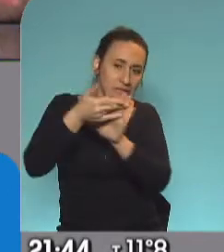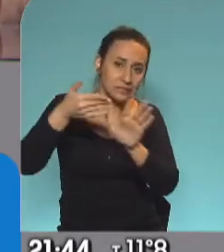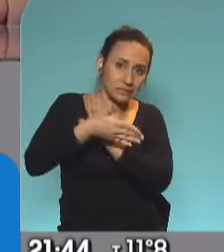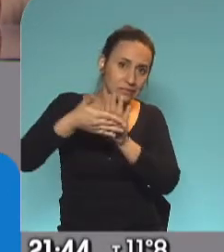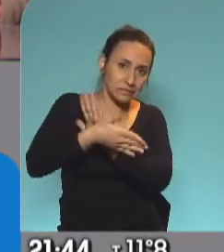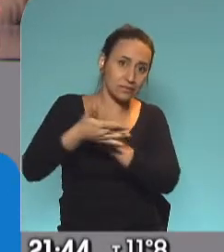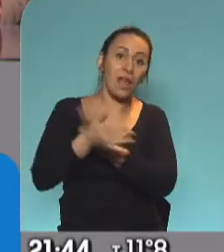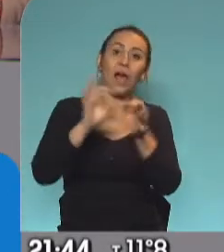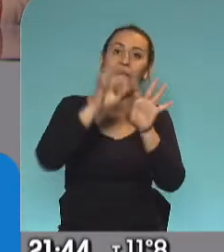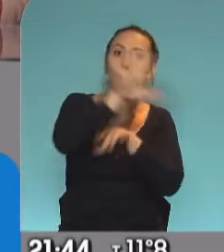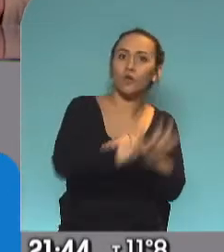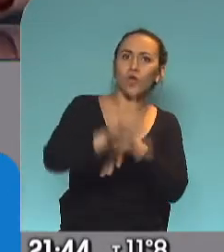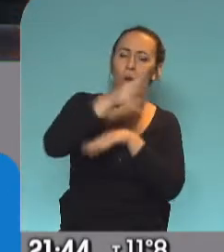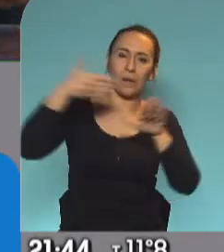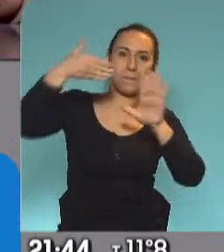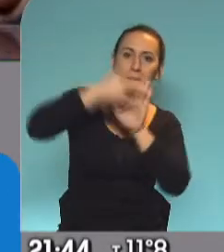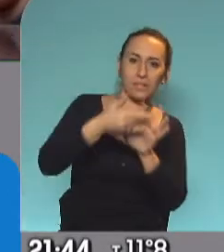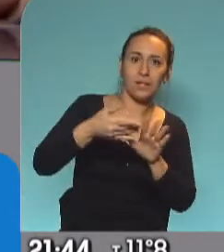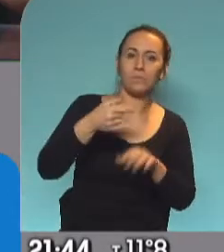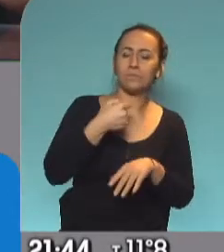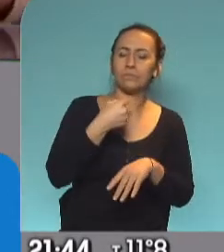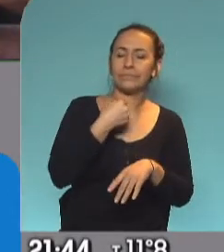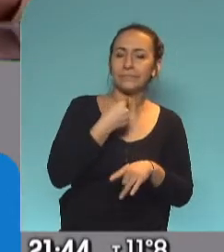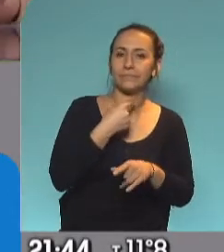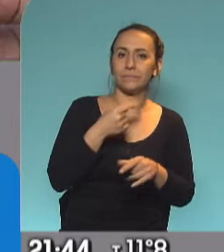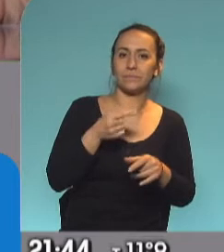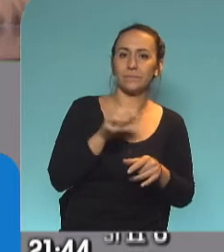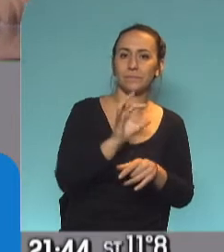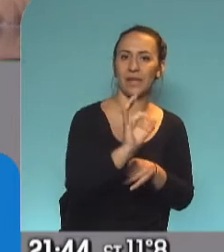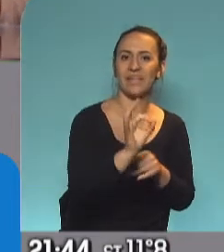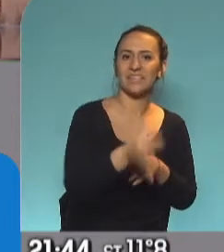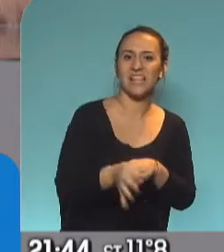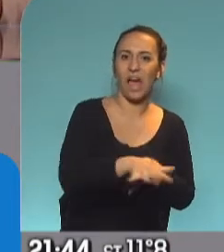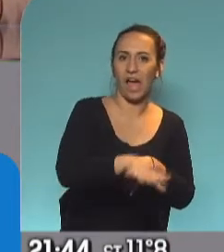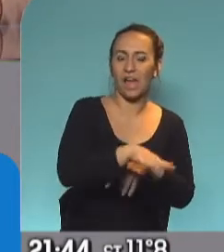quedan contenidos en esa isla. Es por eso que Grecia ahora está pidiendo